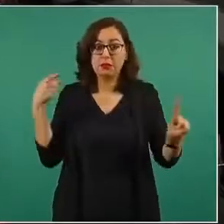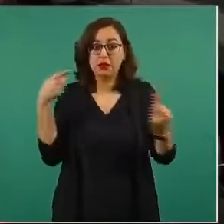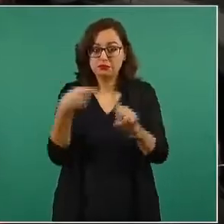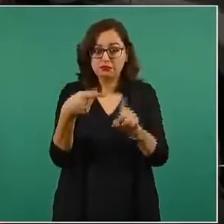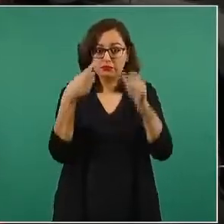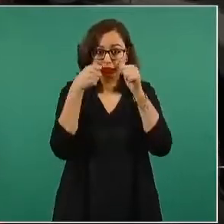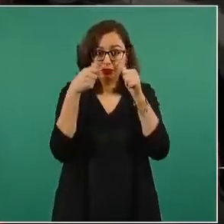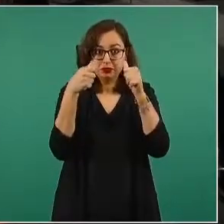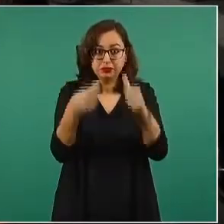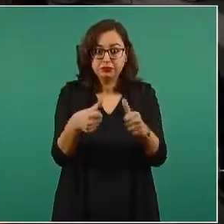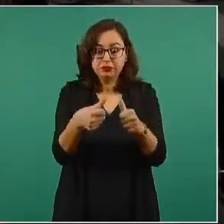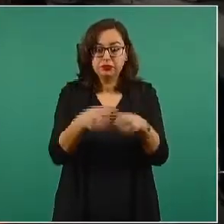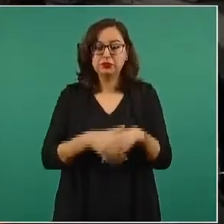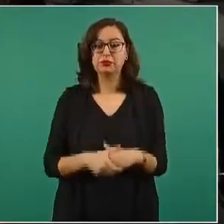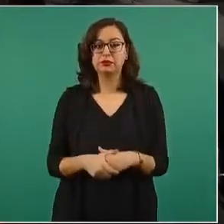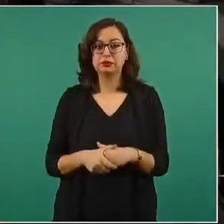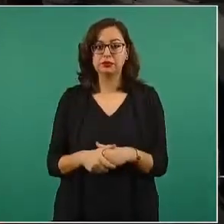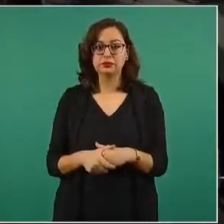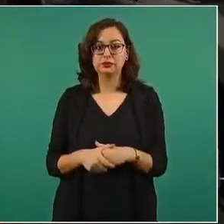Estado.